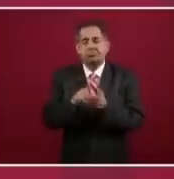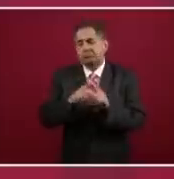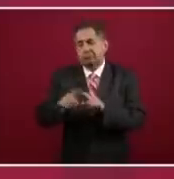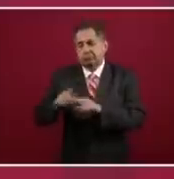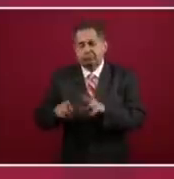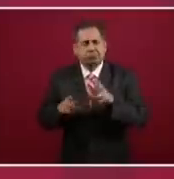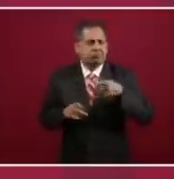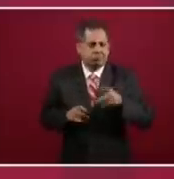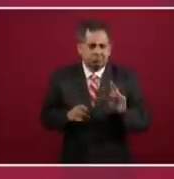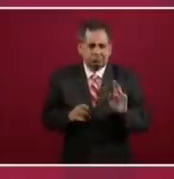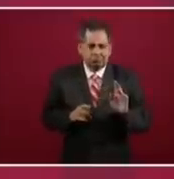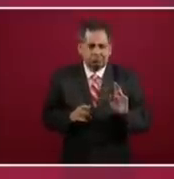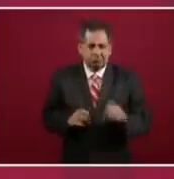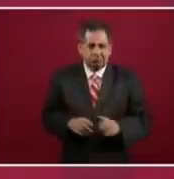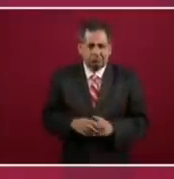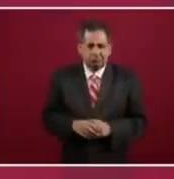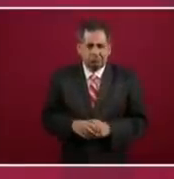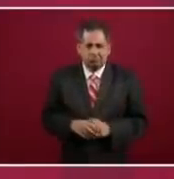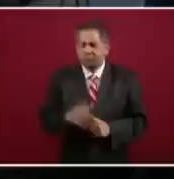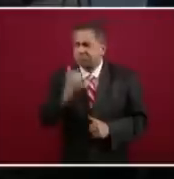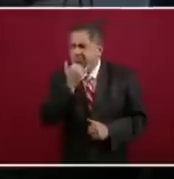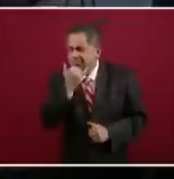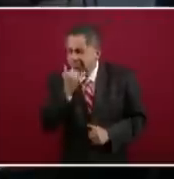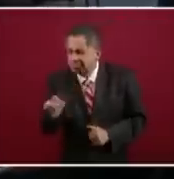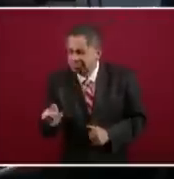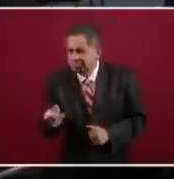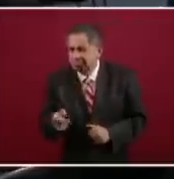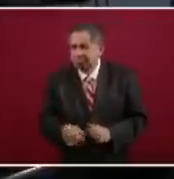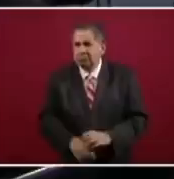pero bande